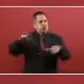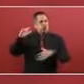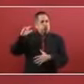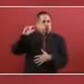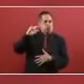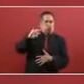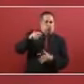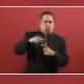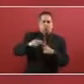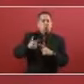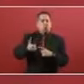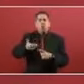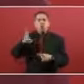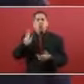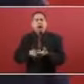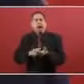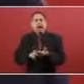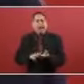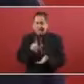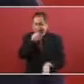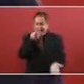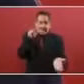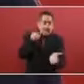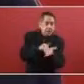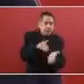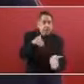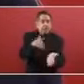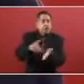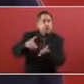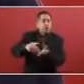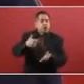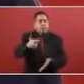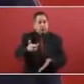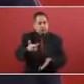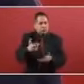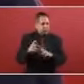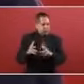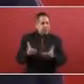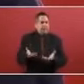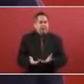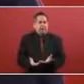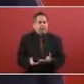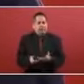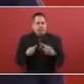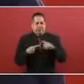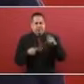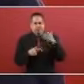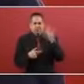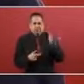con un costo de 7,000 millones de pesos en general?